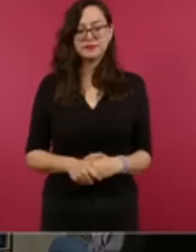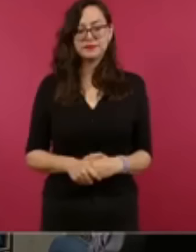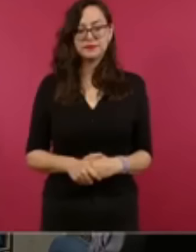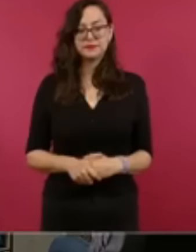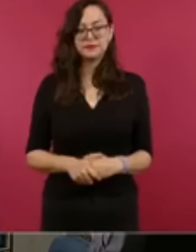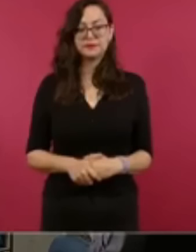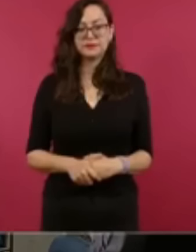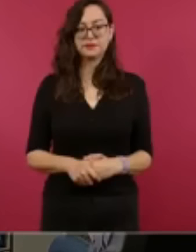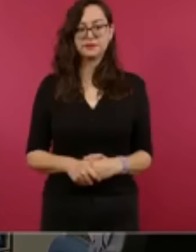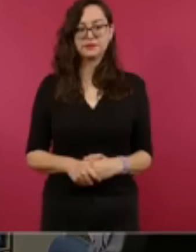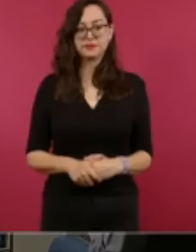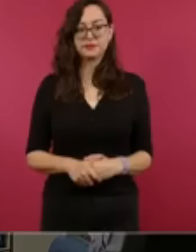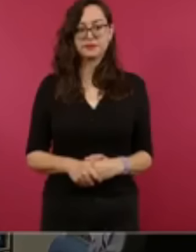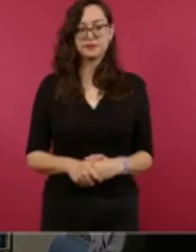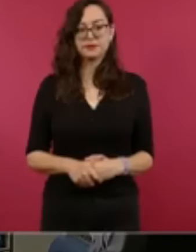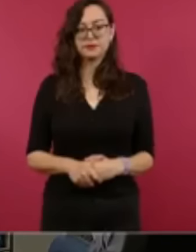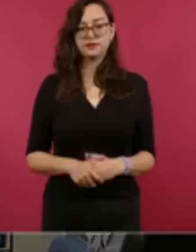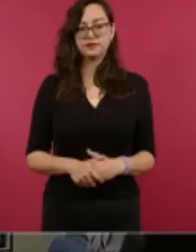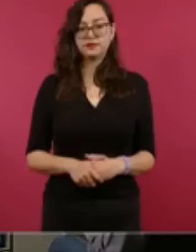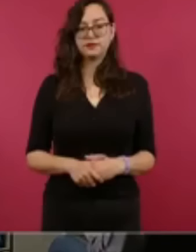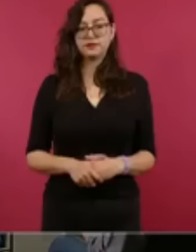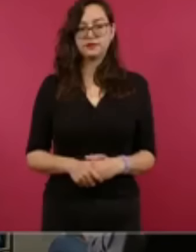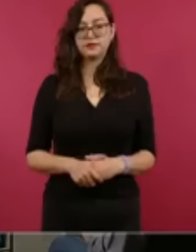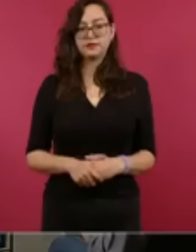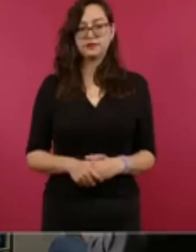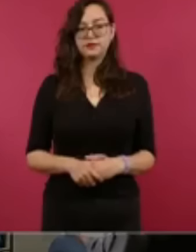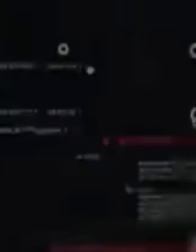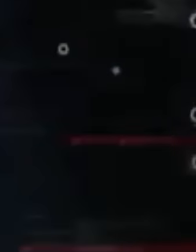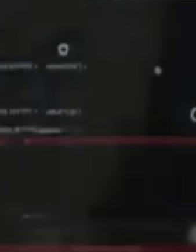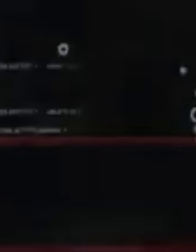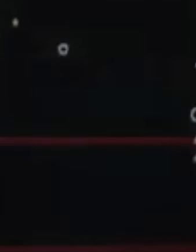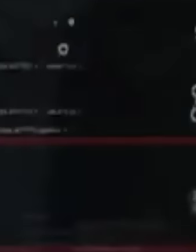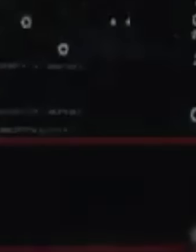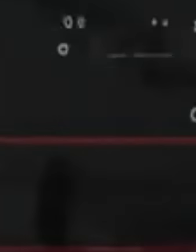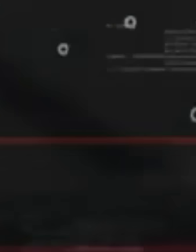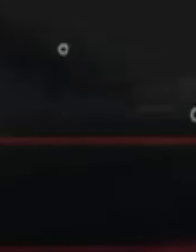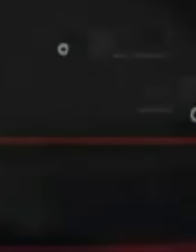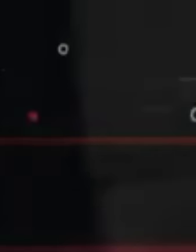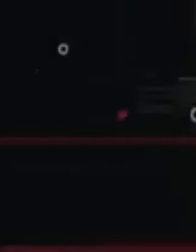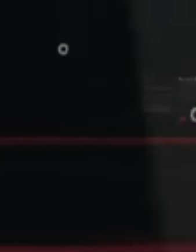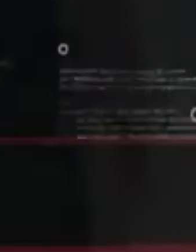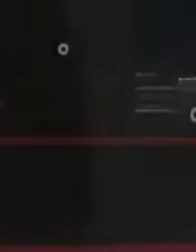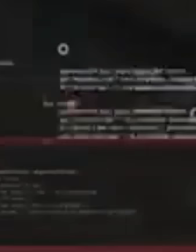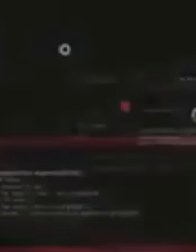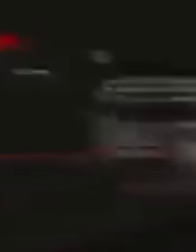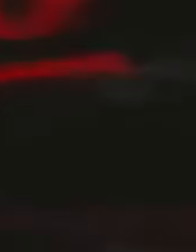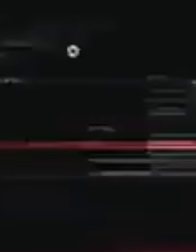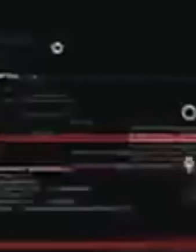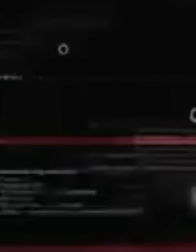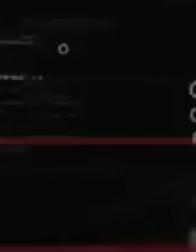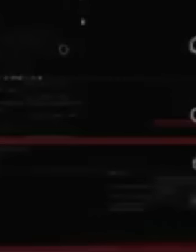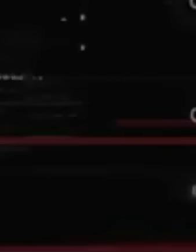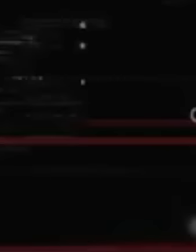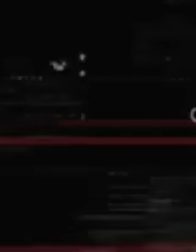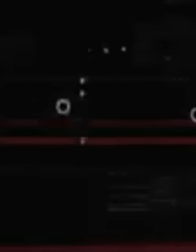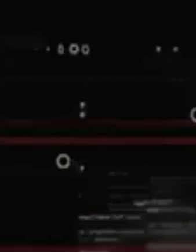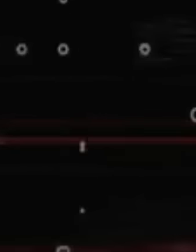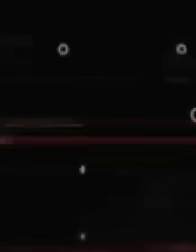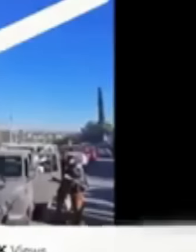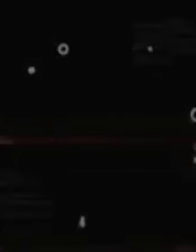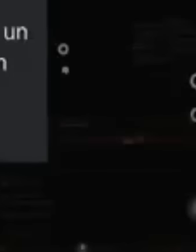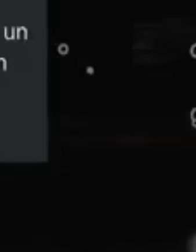Laura, con Torres. La campaña de miedo